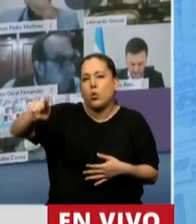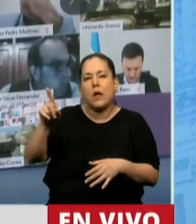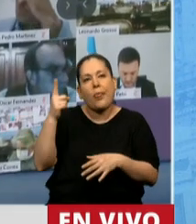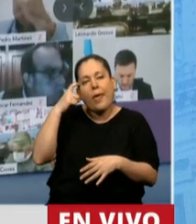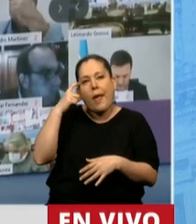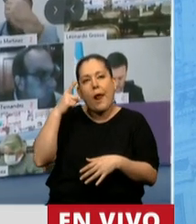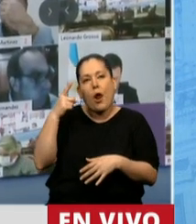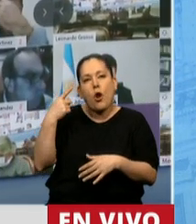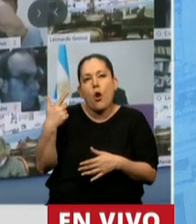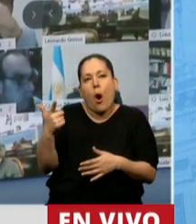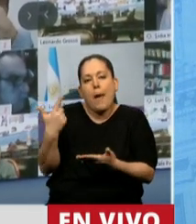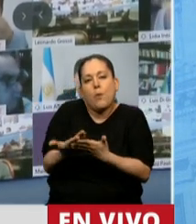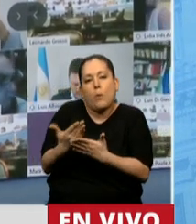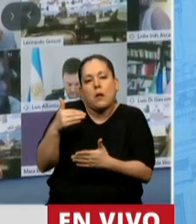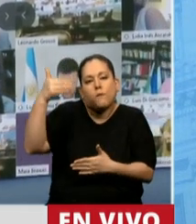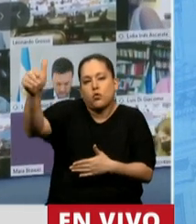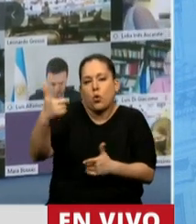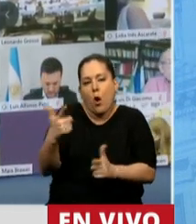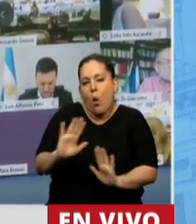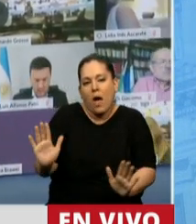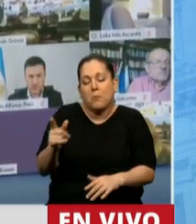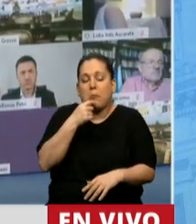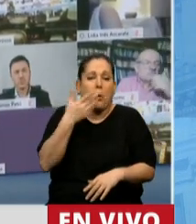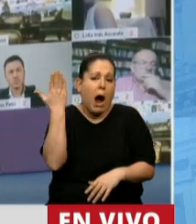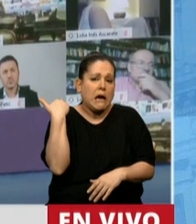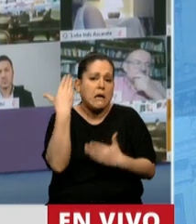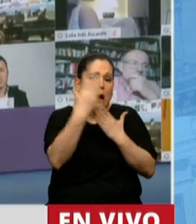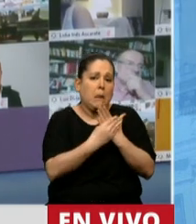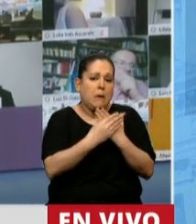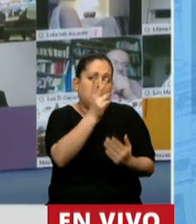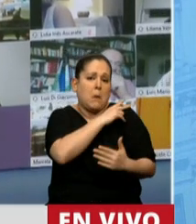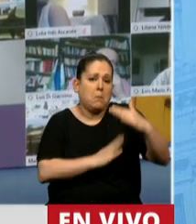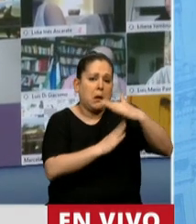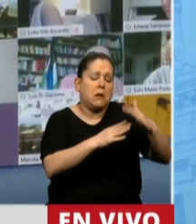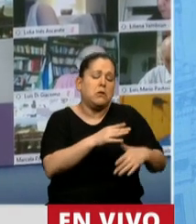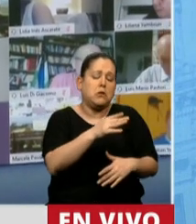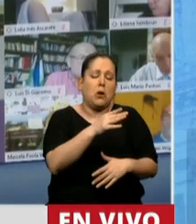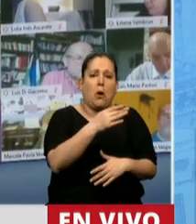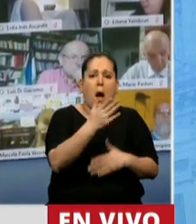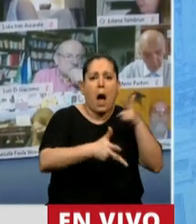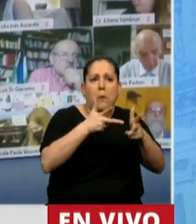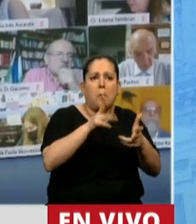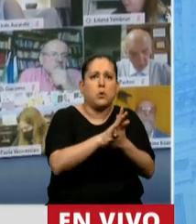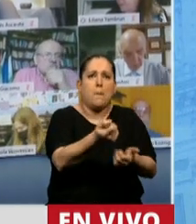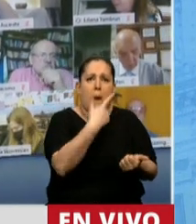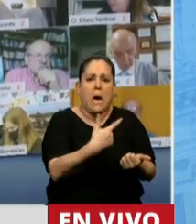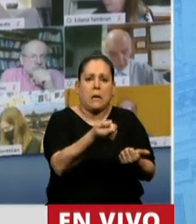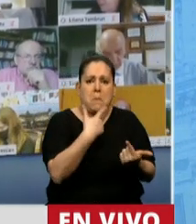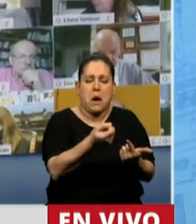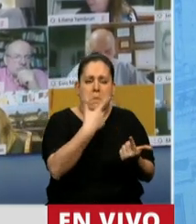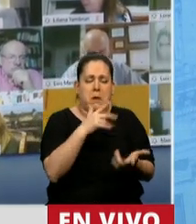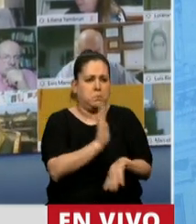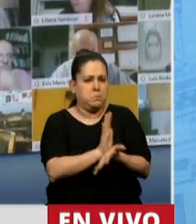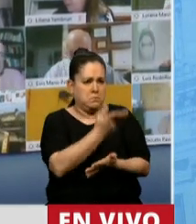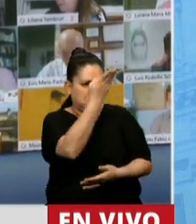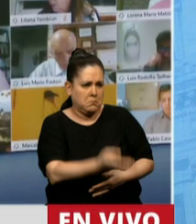tiene nada hacia adelante para ofrecer ayer yo lo escuchaba al jefe de gabinete todo el tiempo hablando de macri del macrismo ma macrismo realmente un jefe de gabinete